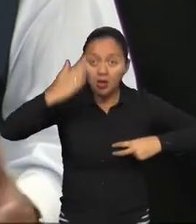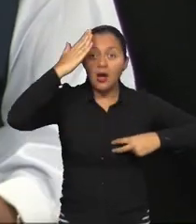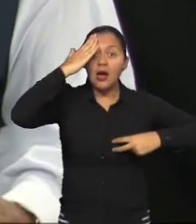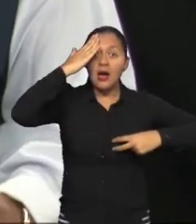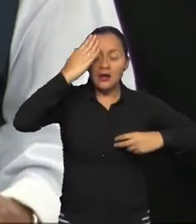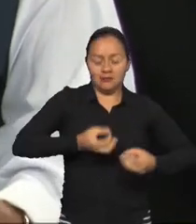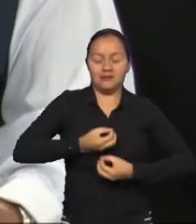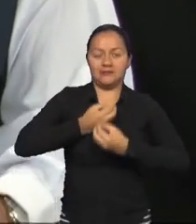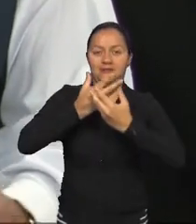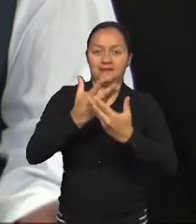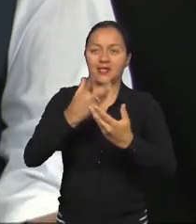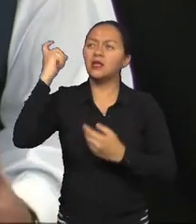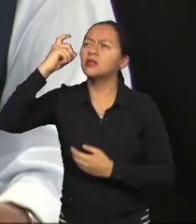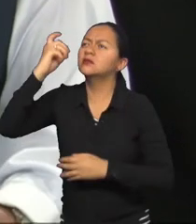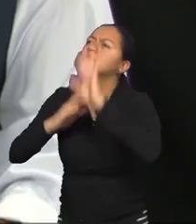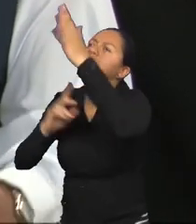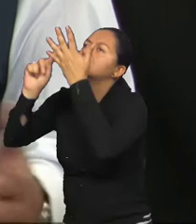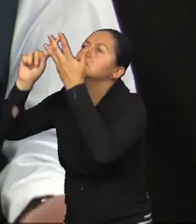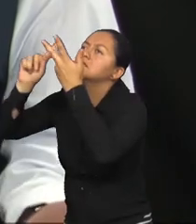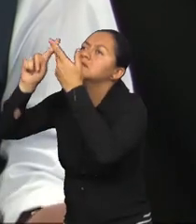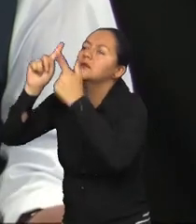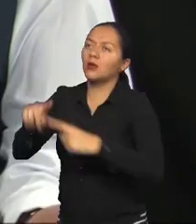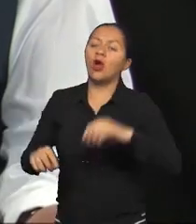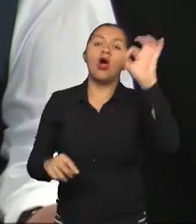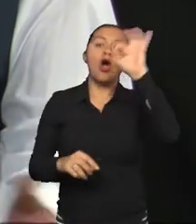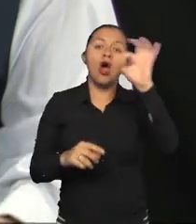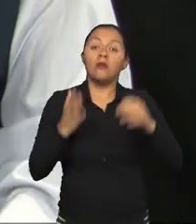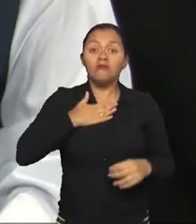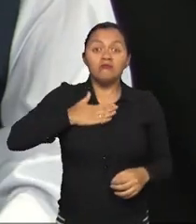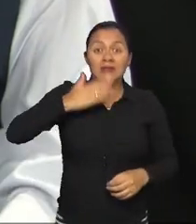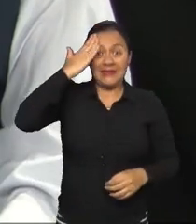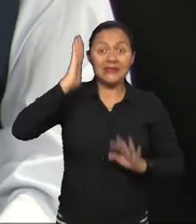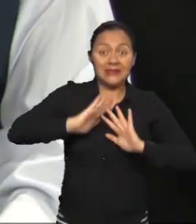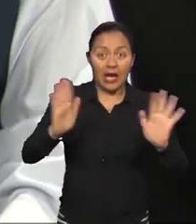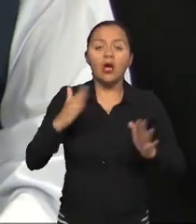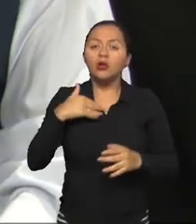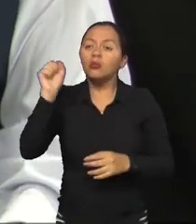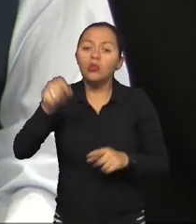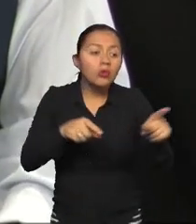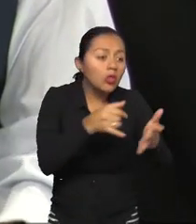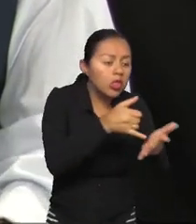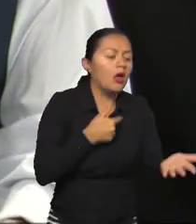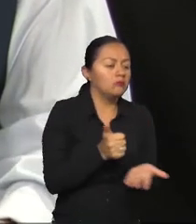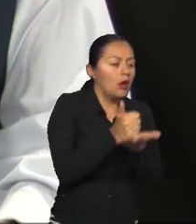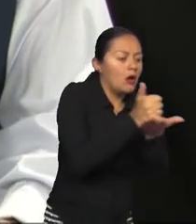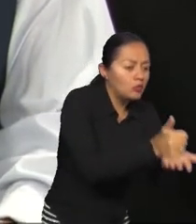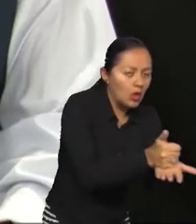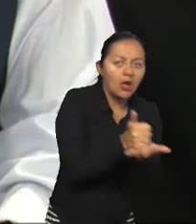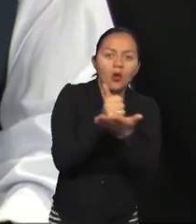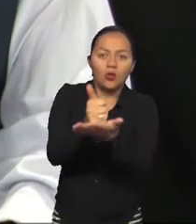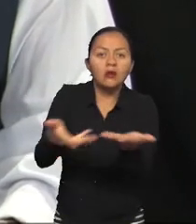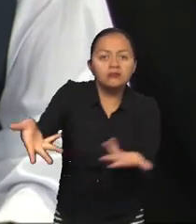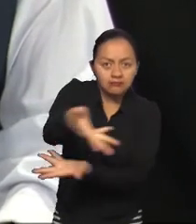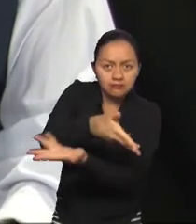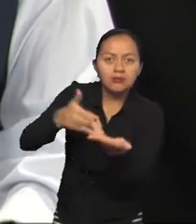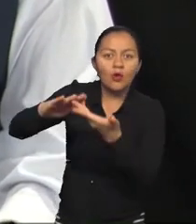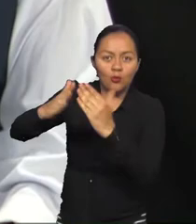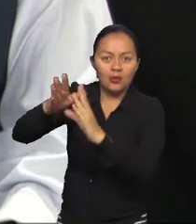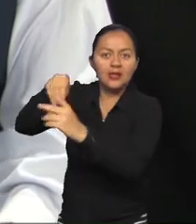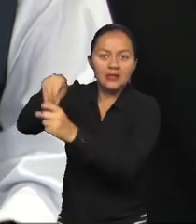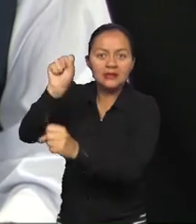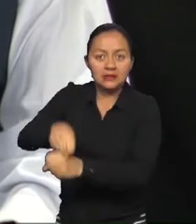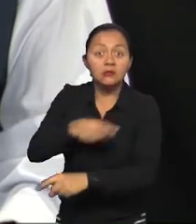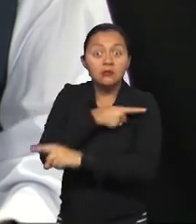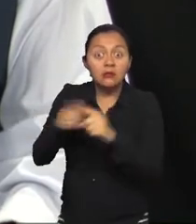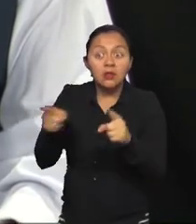y sus posibilidades también de apoyar a los demás, que tengan la posibilidad de interactuar en la comunidad, de ser